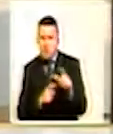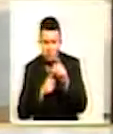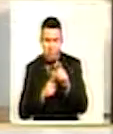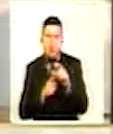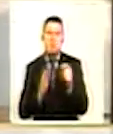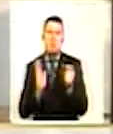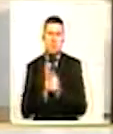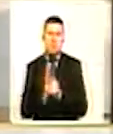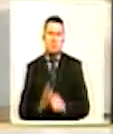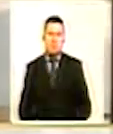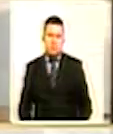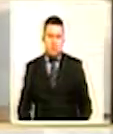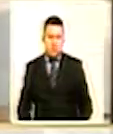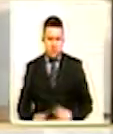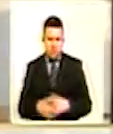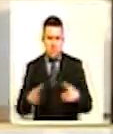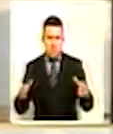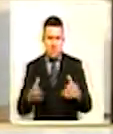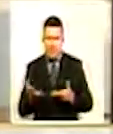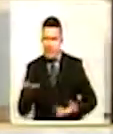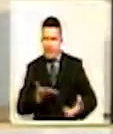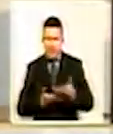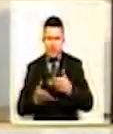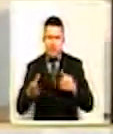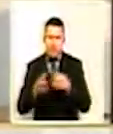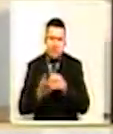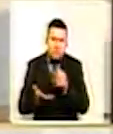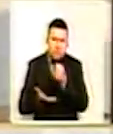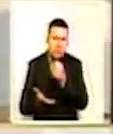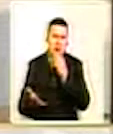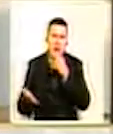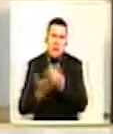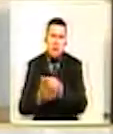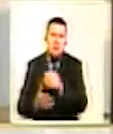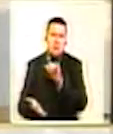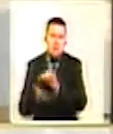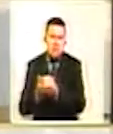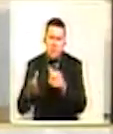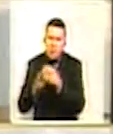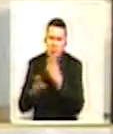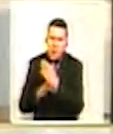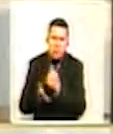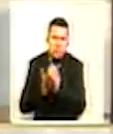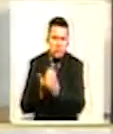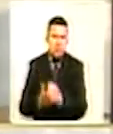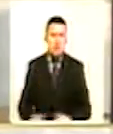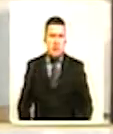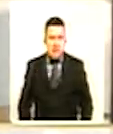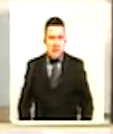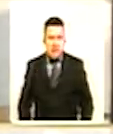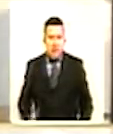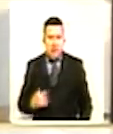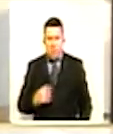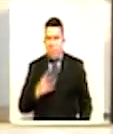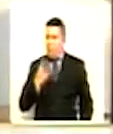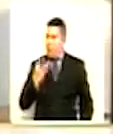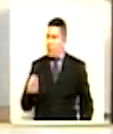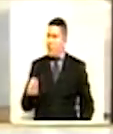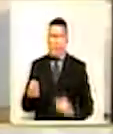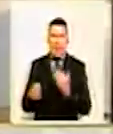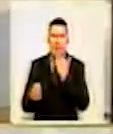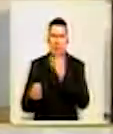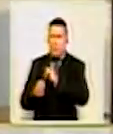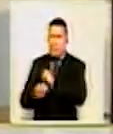todo lo que representan esos instrumentos de reparación e indemnización para las mismas. Unas unidades de reacción inmediata,